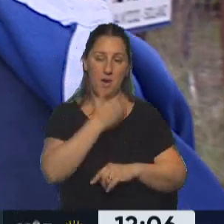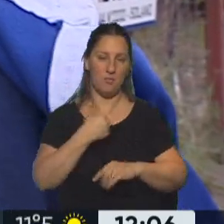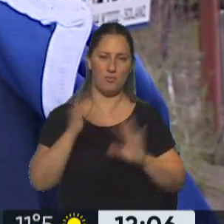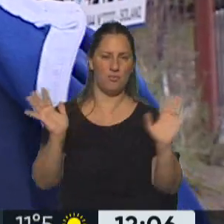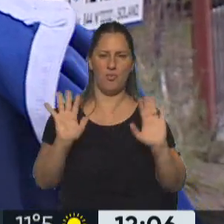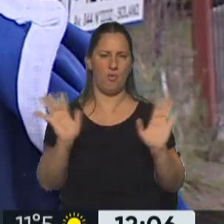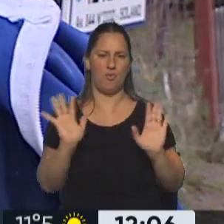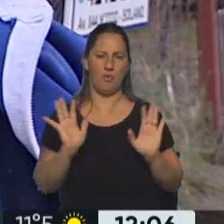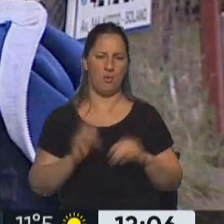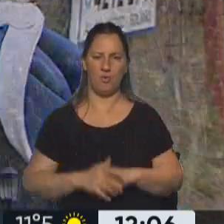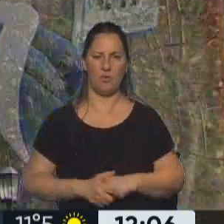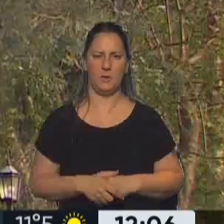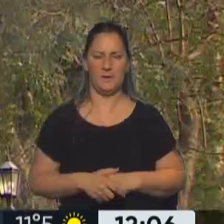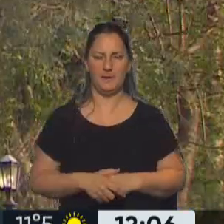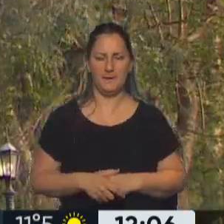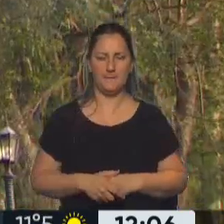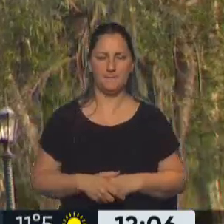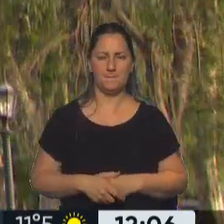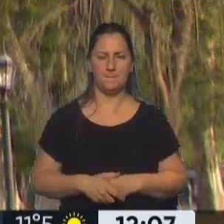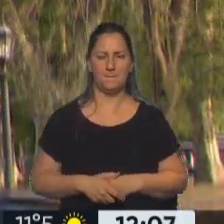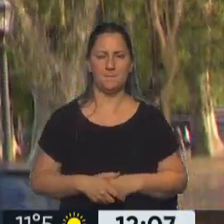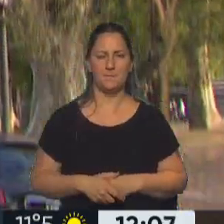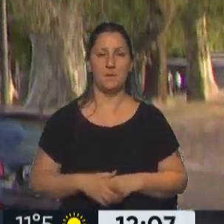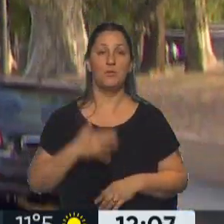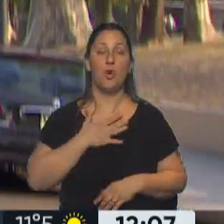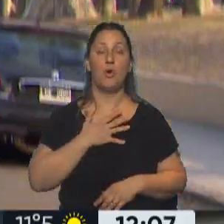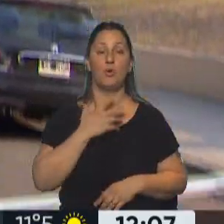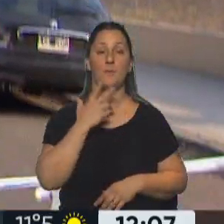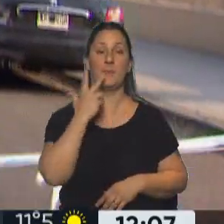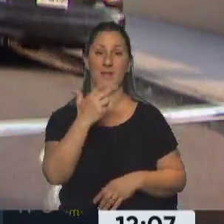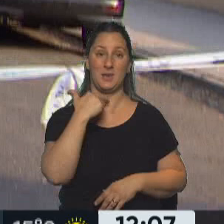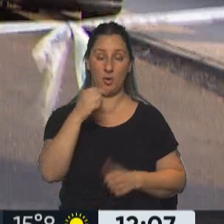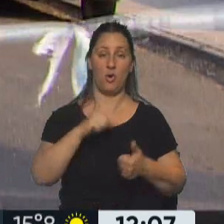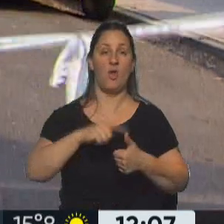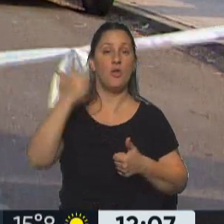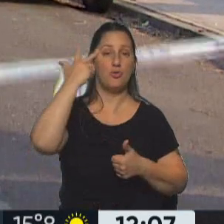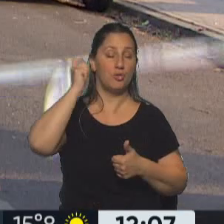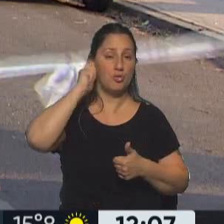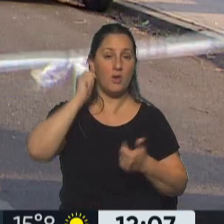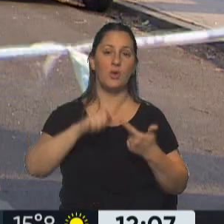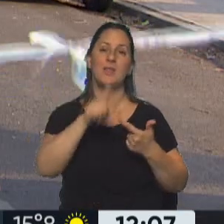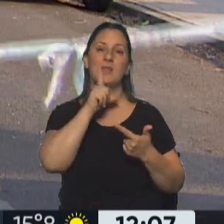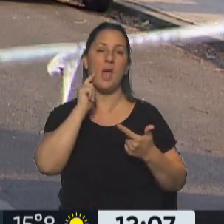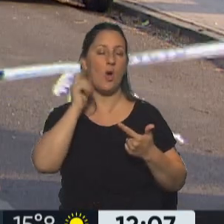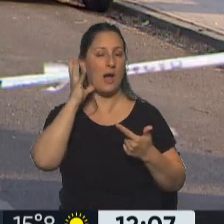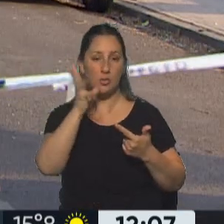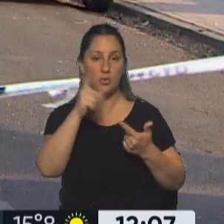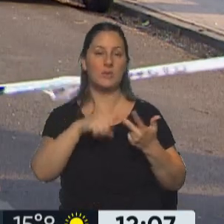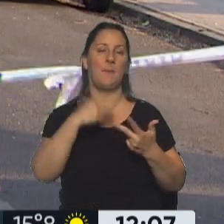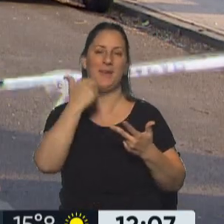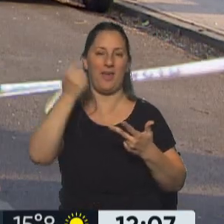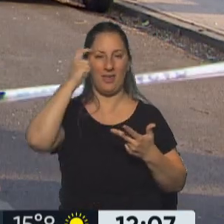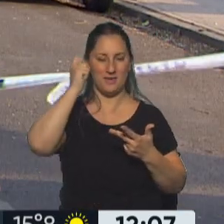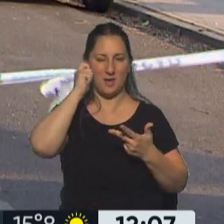no. En este momento no. No. Tenía yo 3 hijos. Mi hija de 18, Tiago de 14, mi nena de 10.